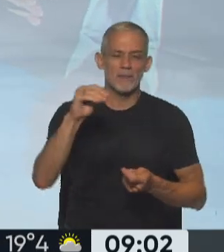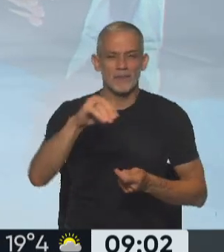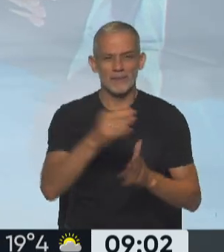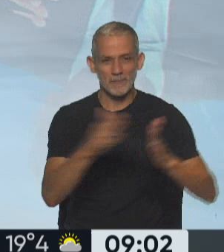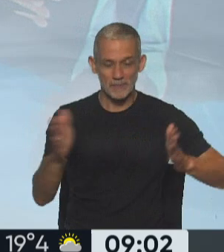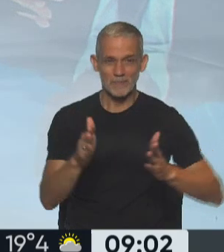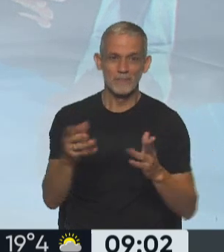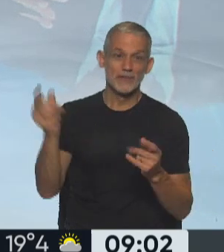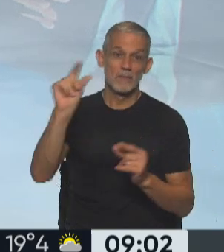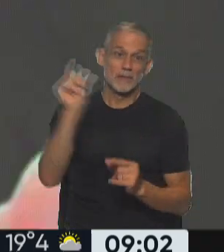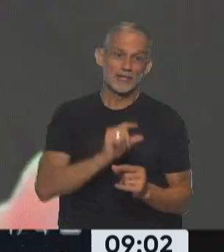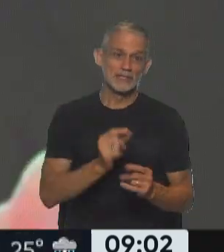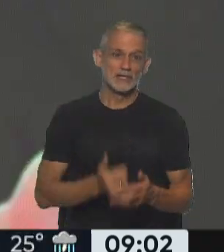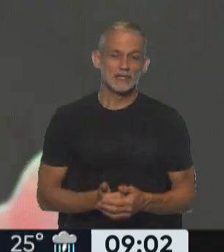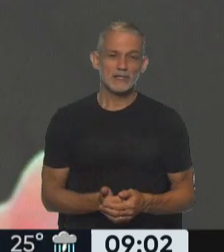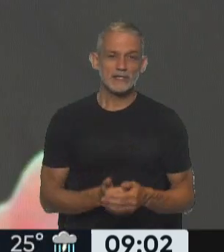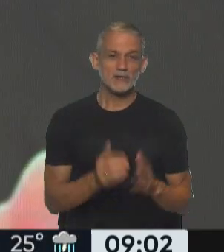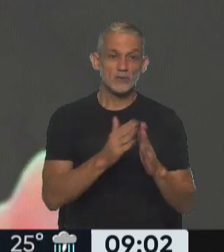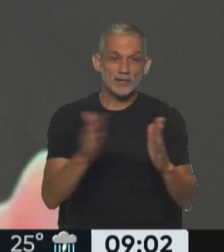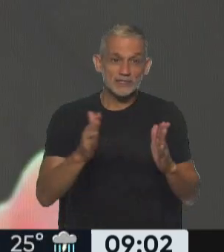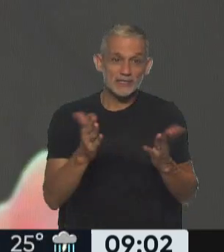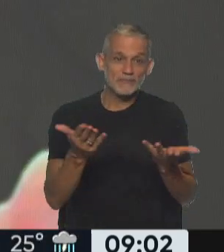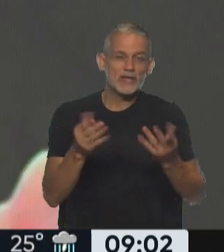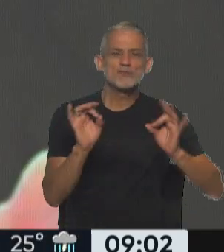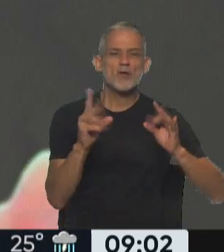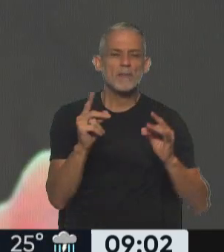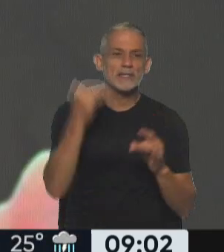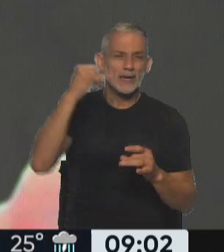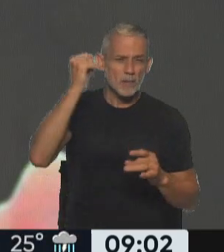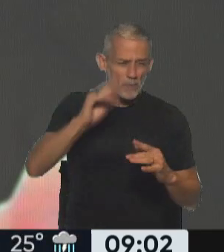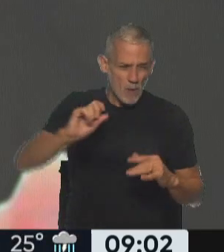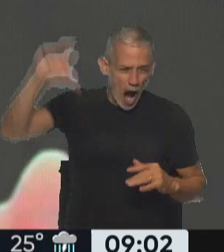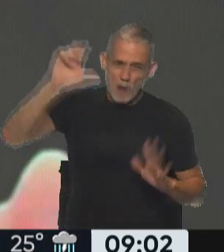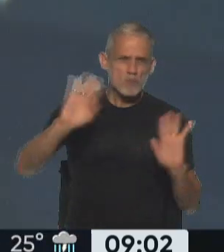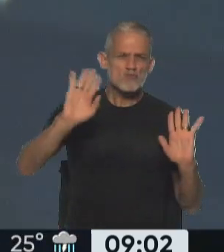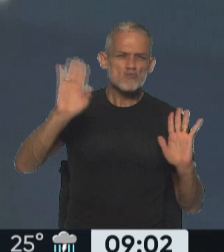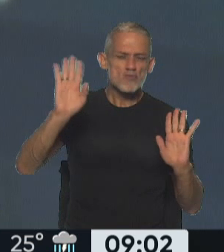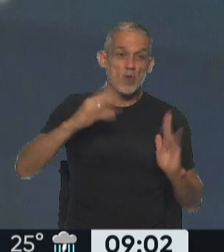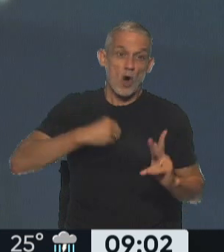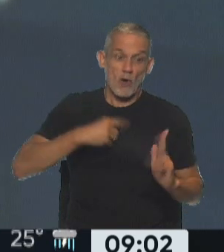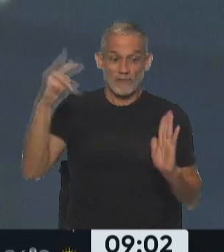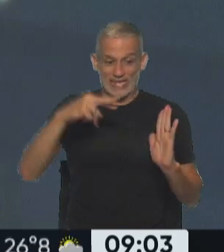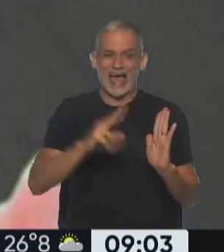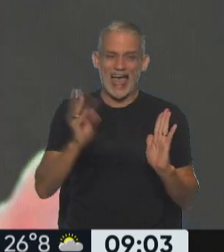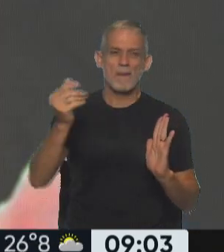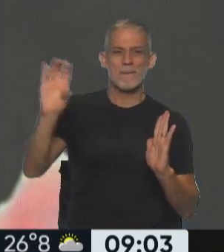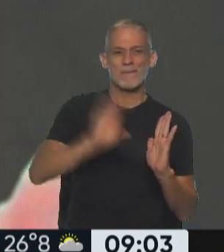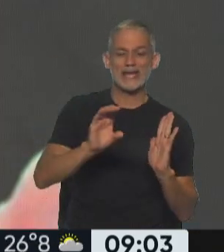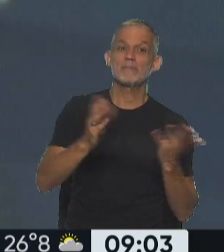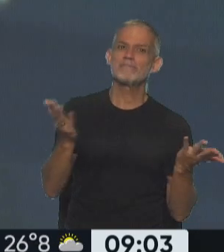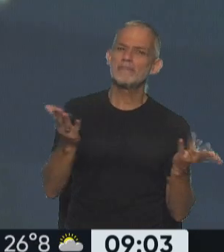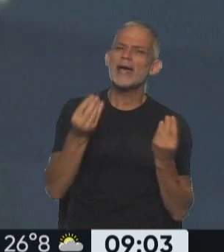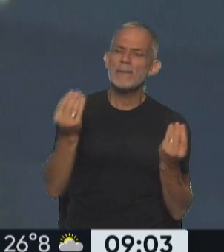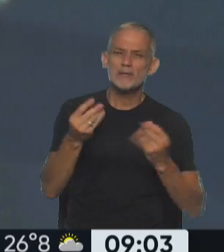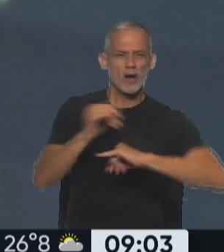un financiamiento que no sea necesariamente a tasas superlativas, ¿no? Pero, ahora. ¿Qué pasó a